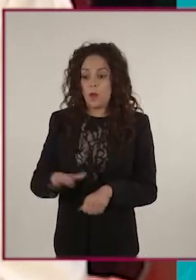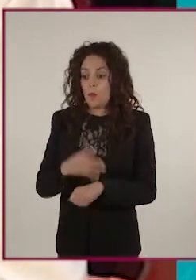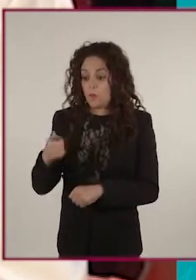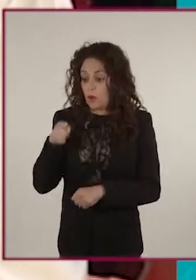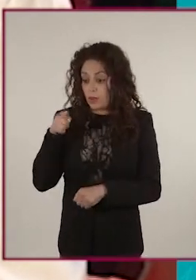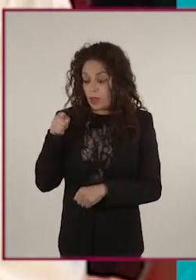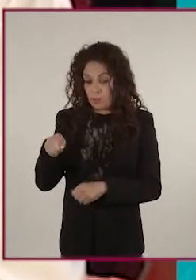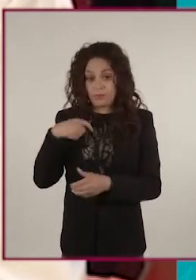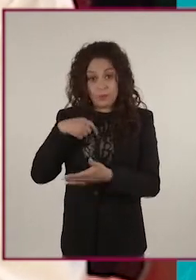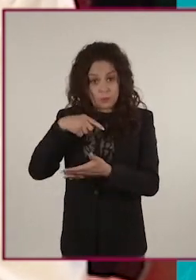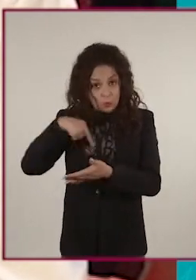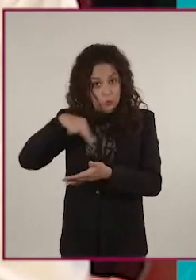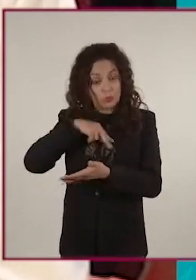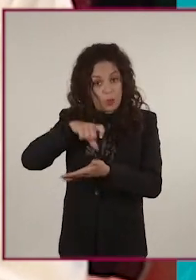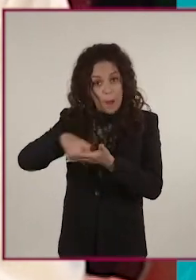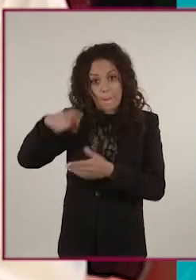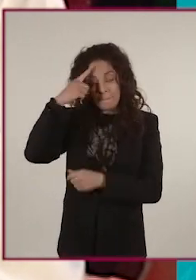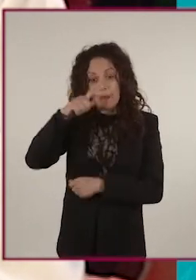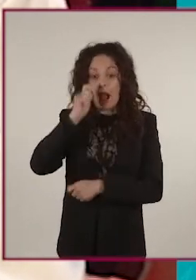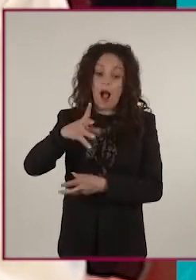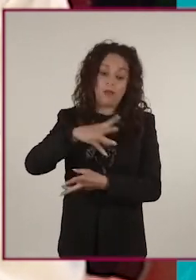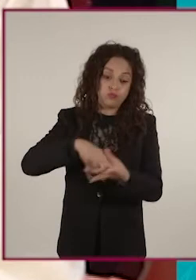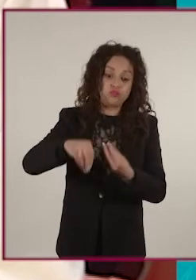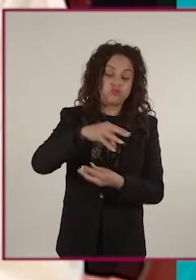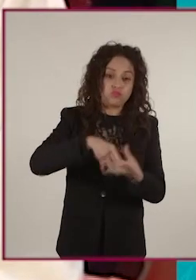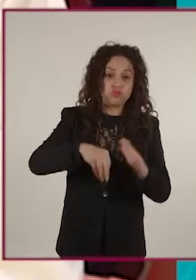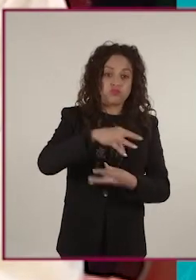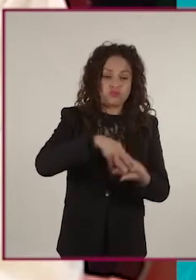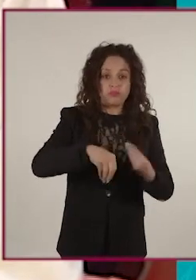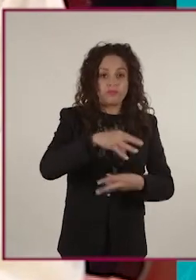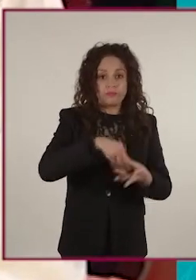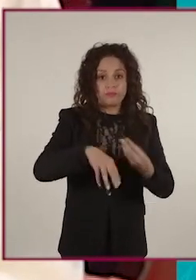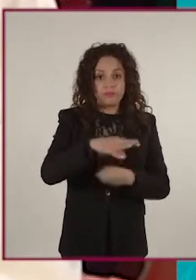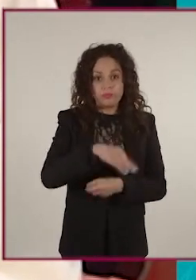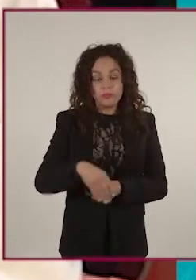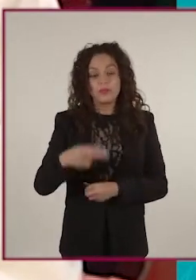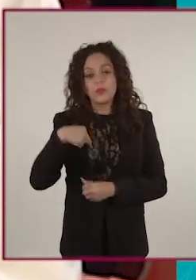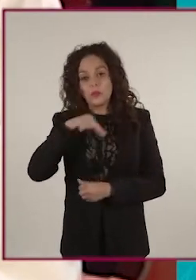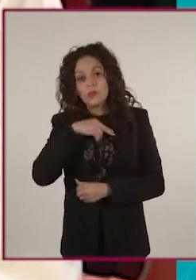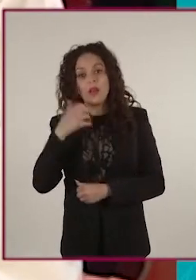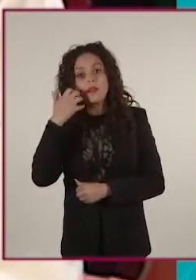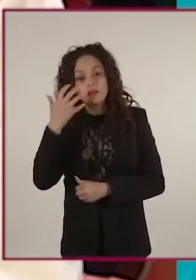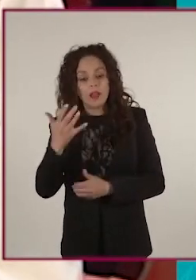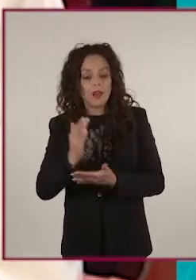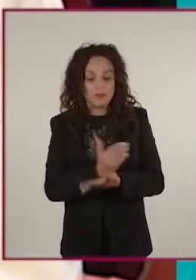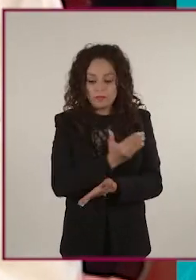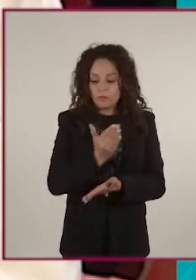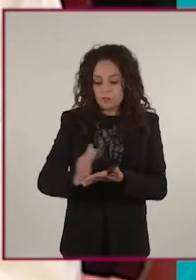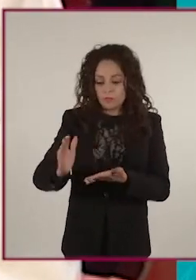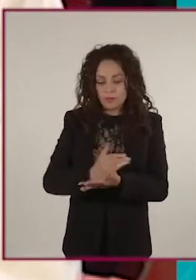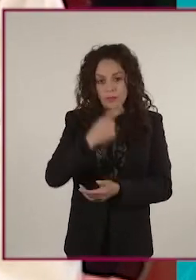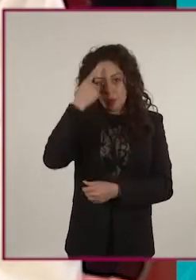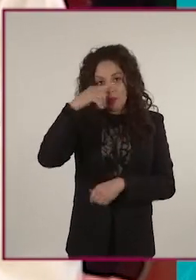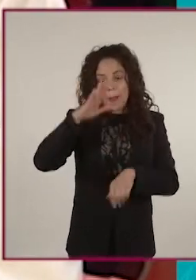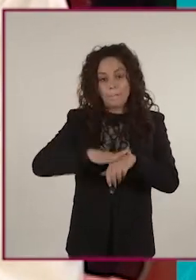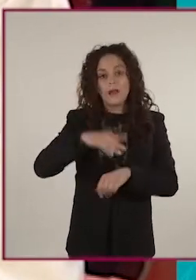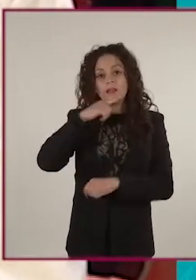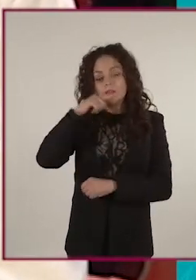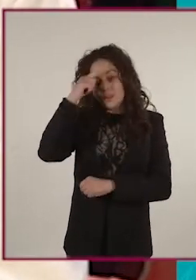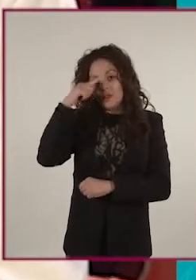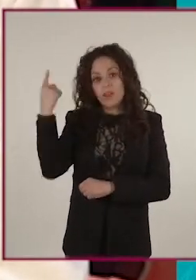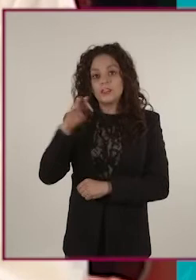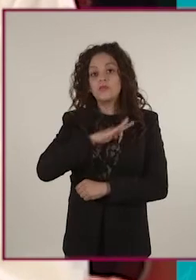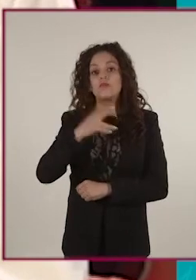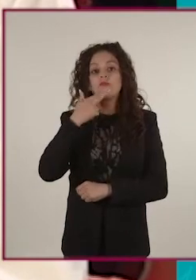adquirimos tratemos nosotros de reciclarlos, tratemos de separarlos para poder facilitar ese reciclaje, también